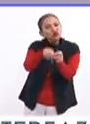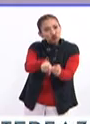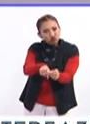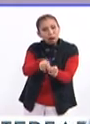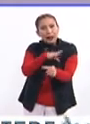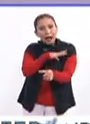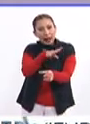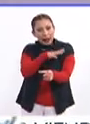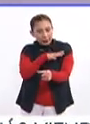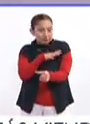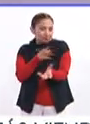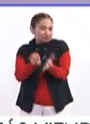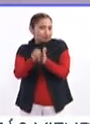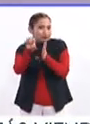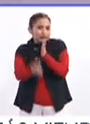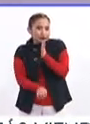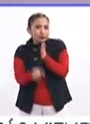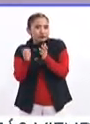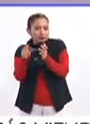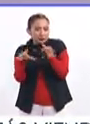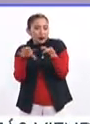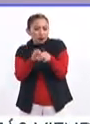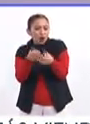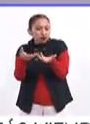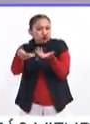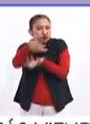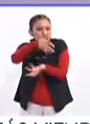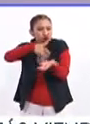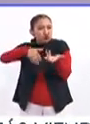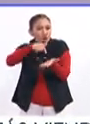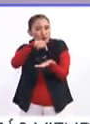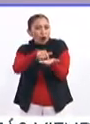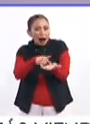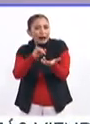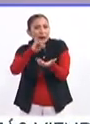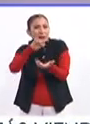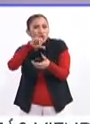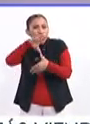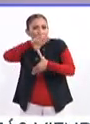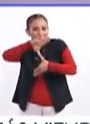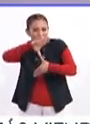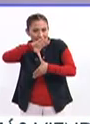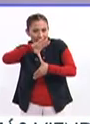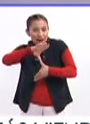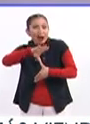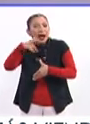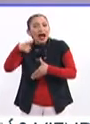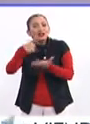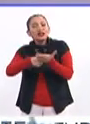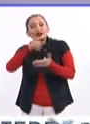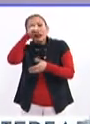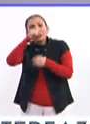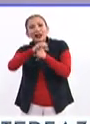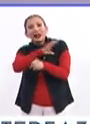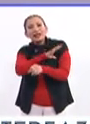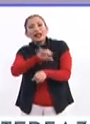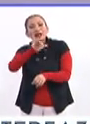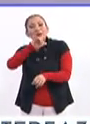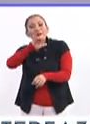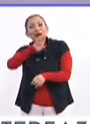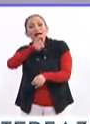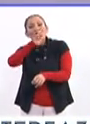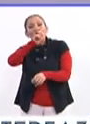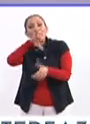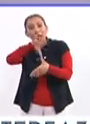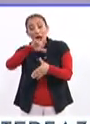México, como por supuesto parte de este ecosistema iberoamericano dentro de la Secretaría General Iberoamericana, y por